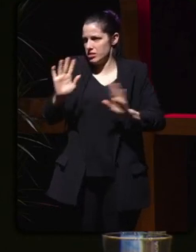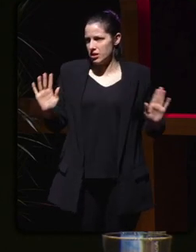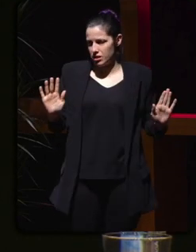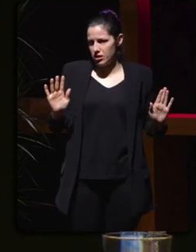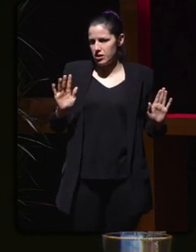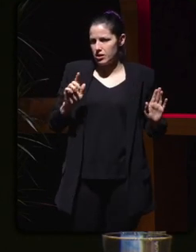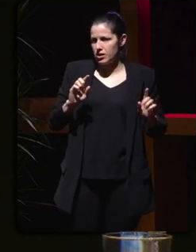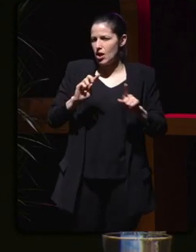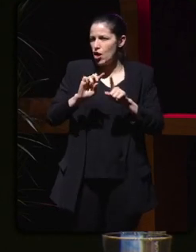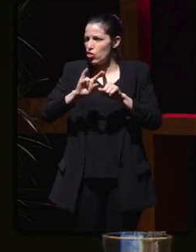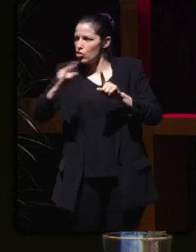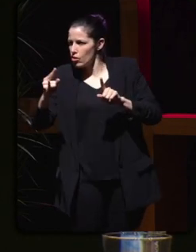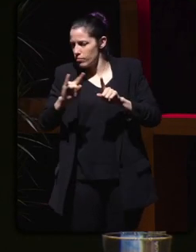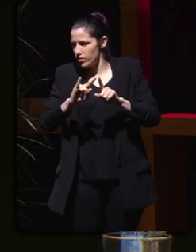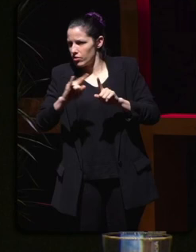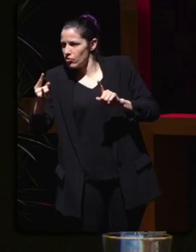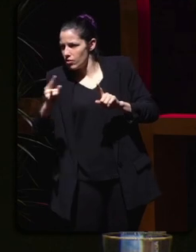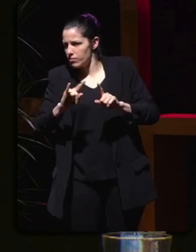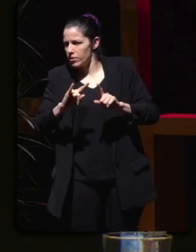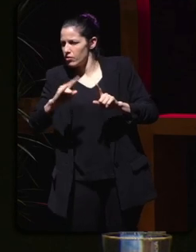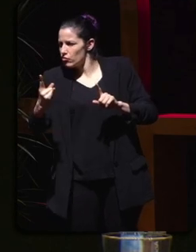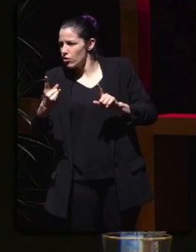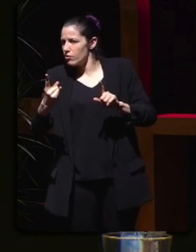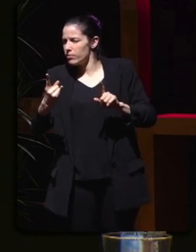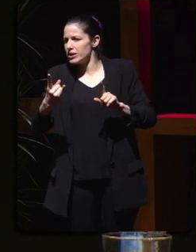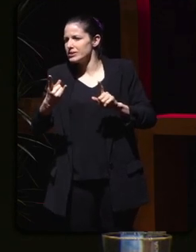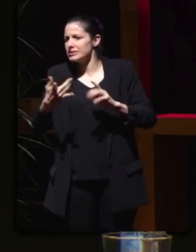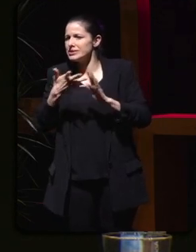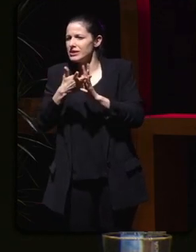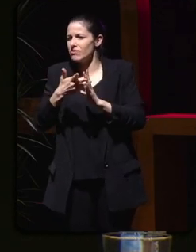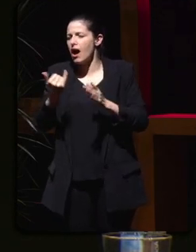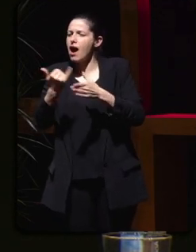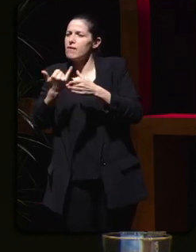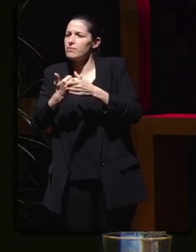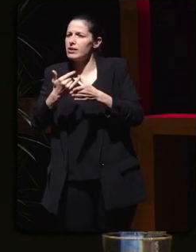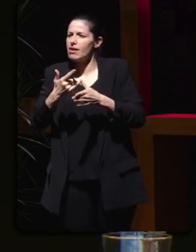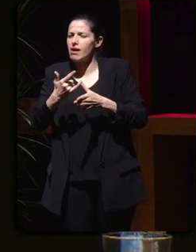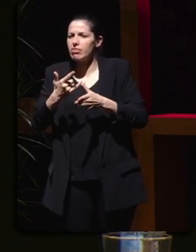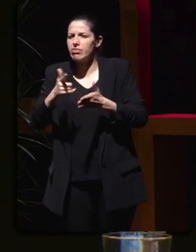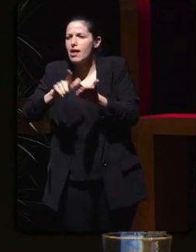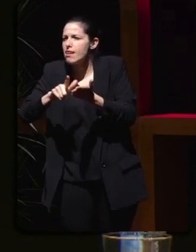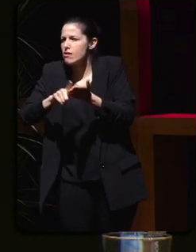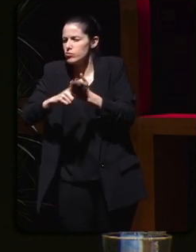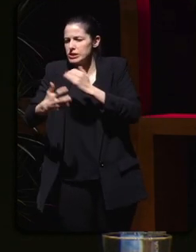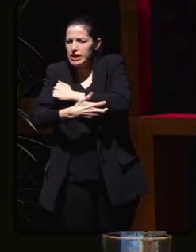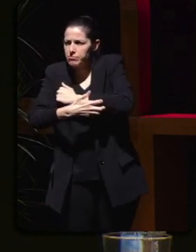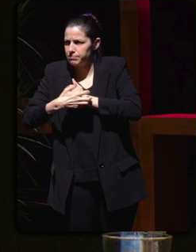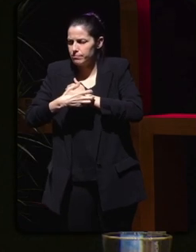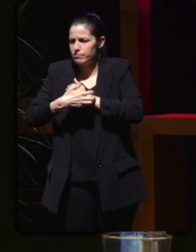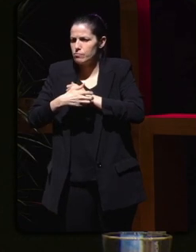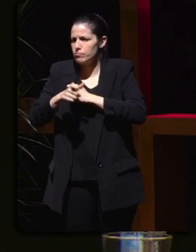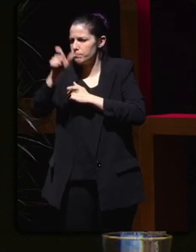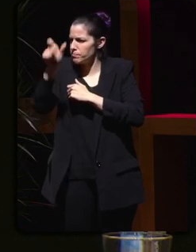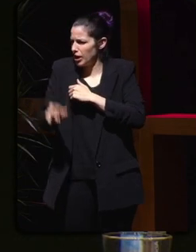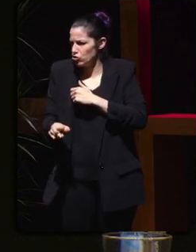para nombrar a las mujeres porque sus habilidades lingüísticas son muy Pobres y eso no es un problema del lenguaje nos exista un problema de la persona que no